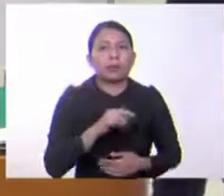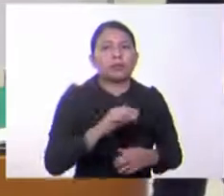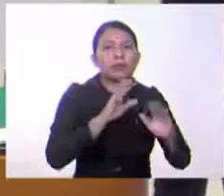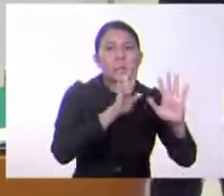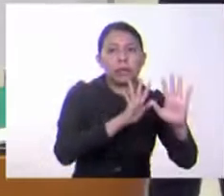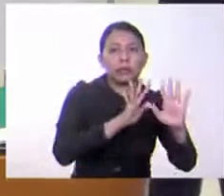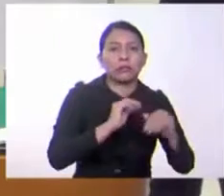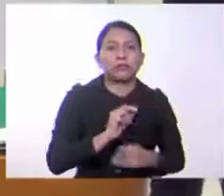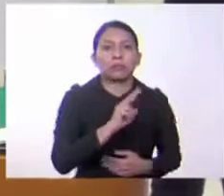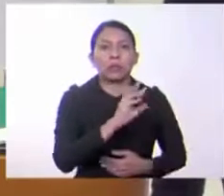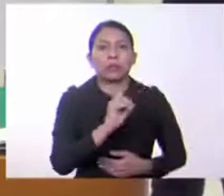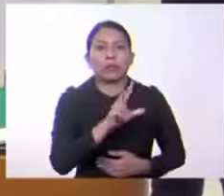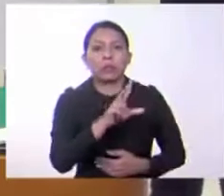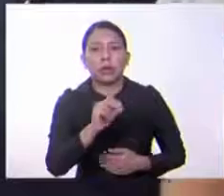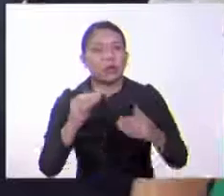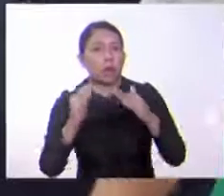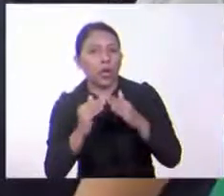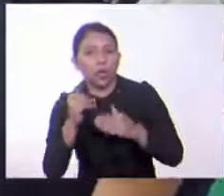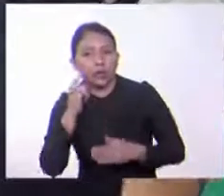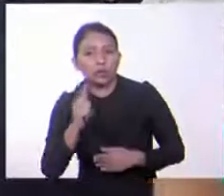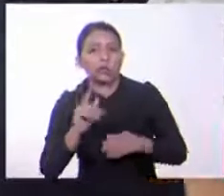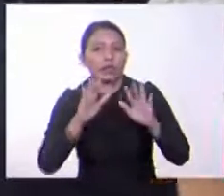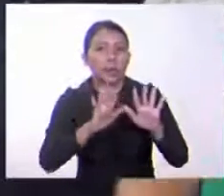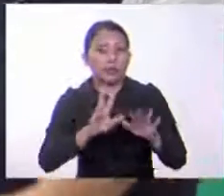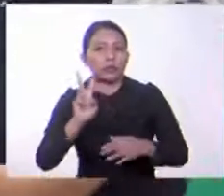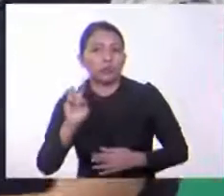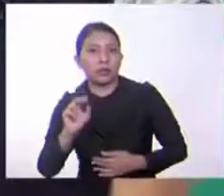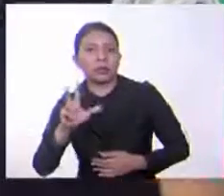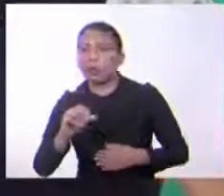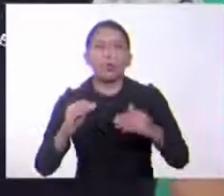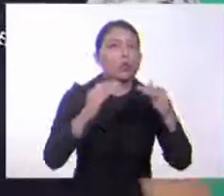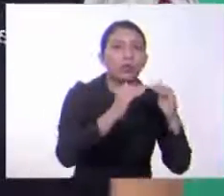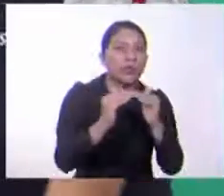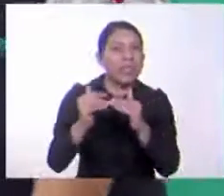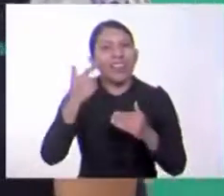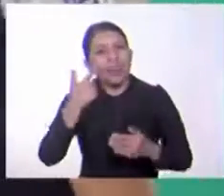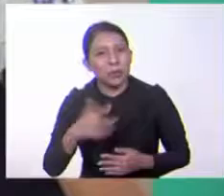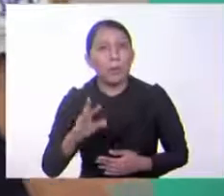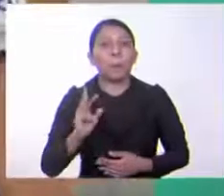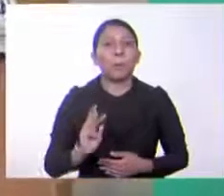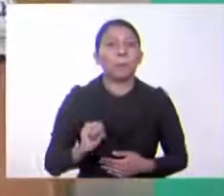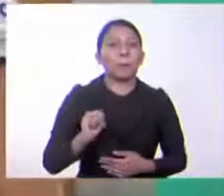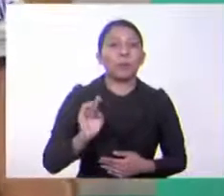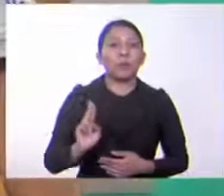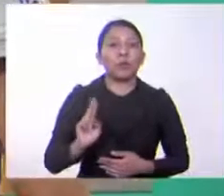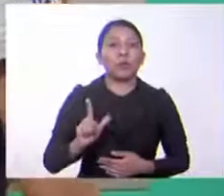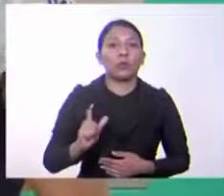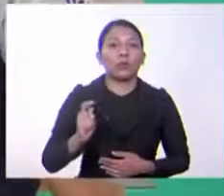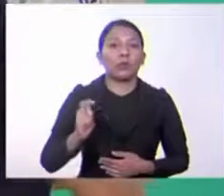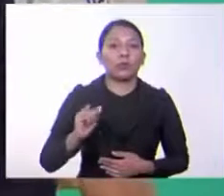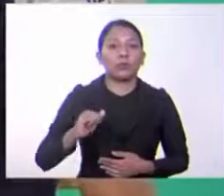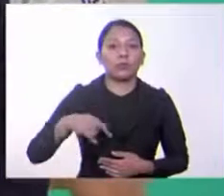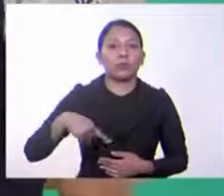los múltiplos de 5 también está 10, 20, 30. Todos los demás.